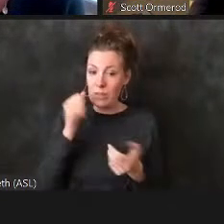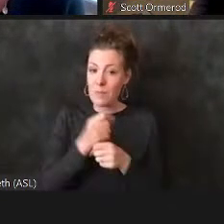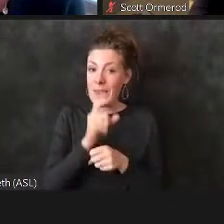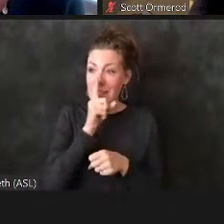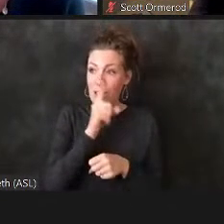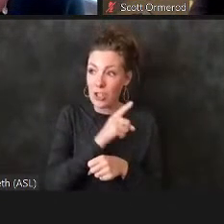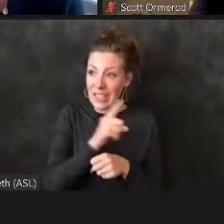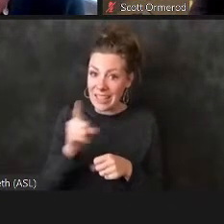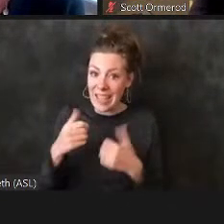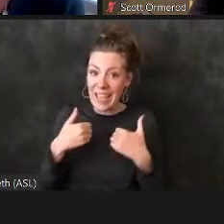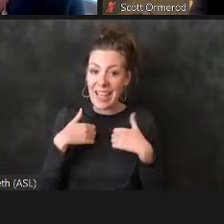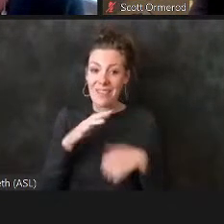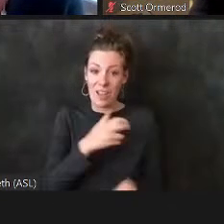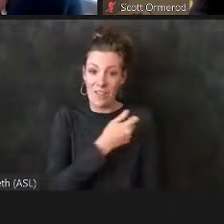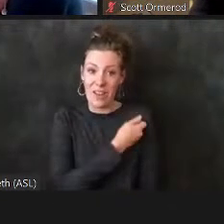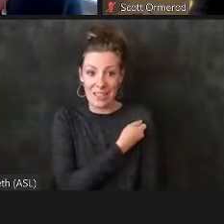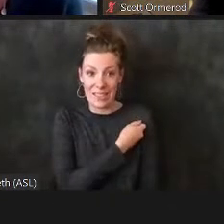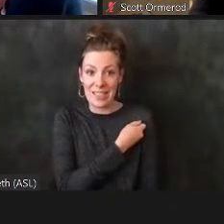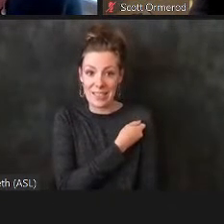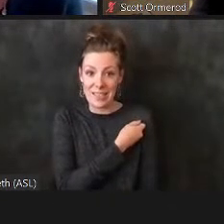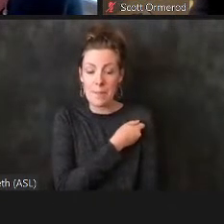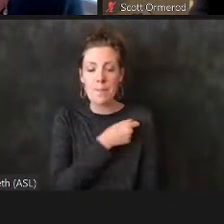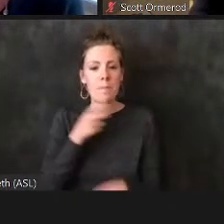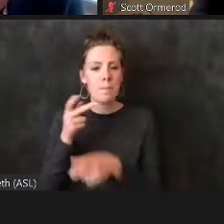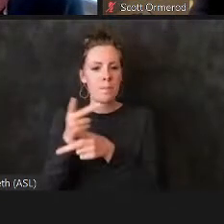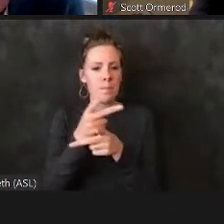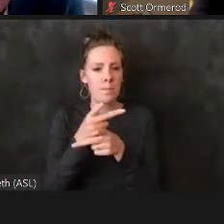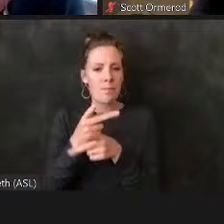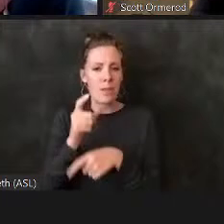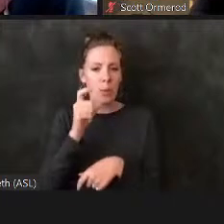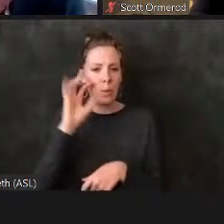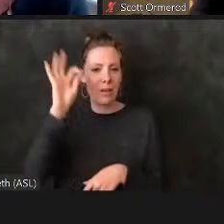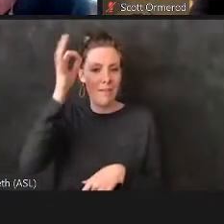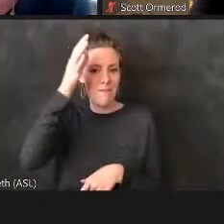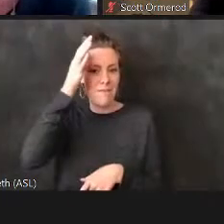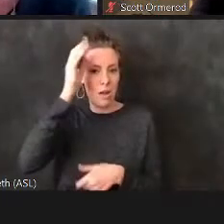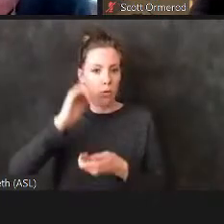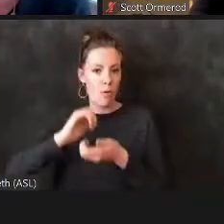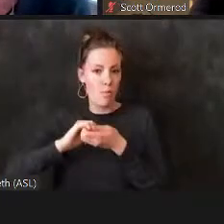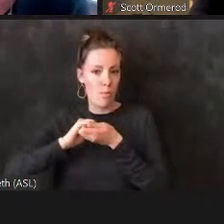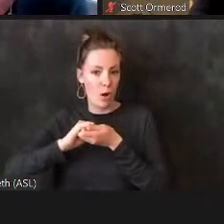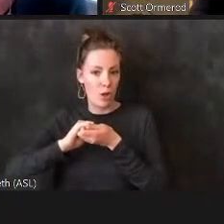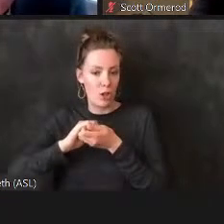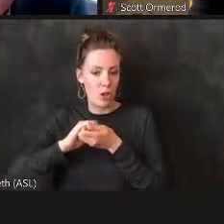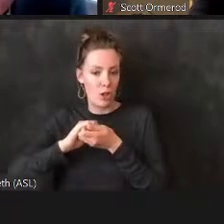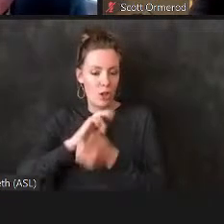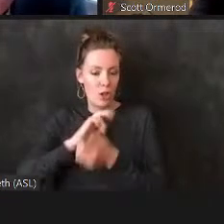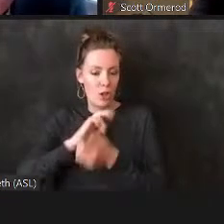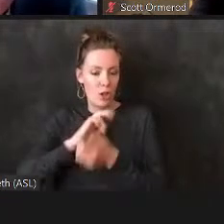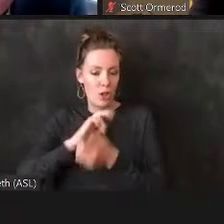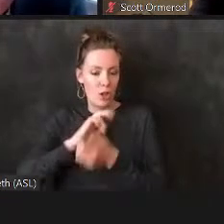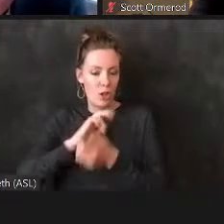a asegurar de que todos están vacunados en las áreas médicas,